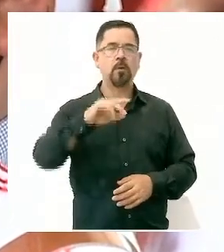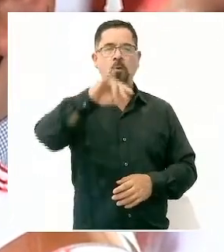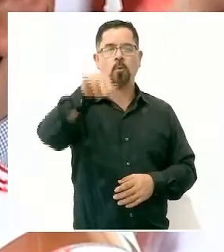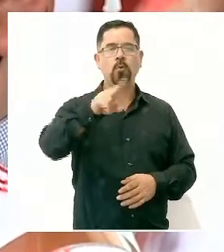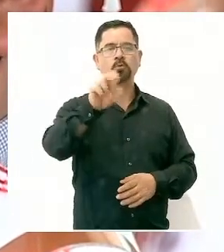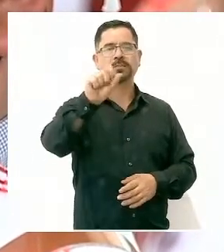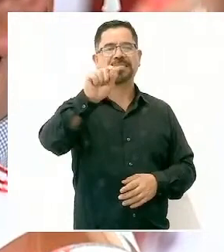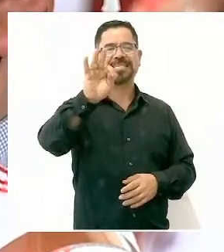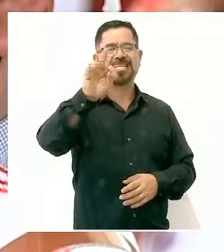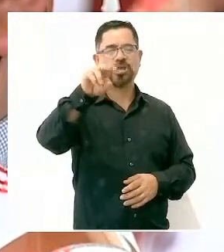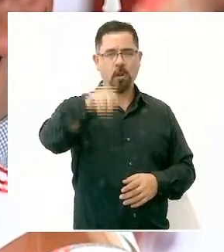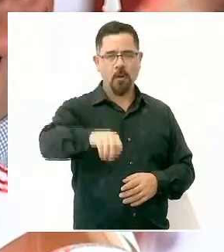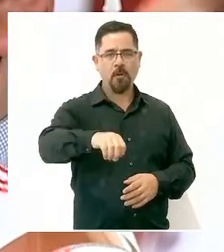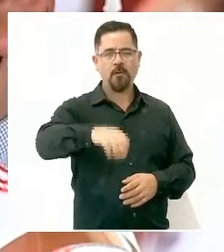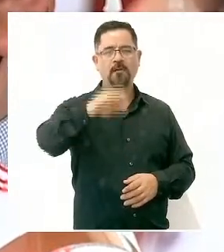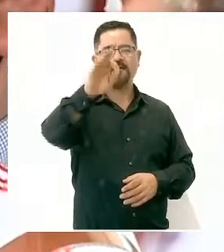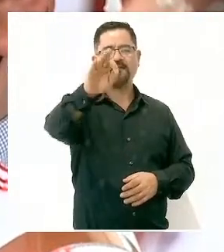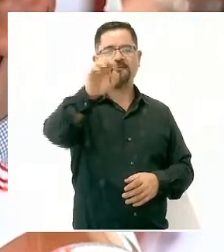último informe de ese año,